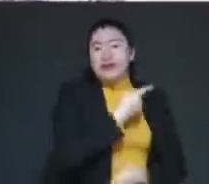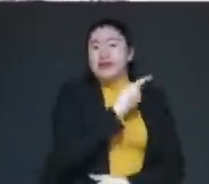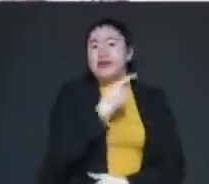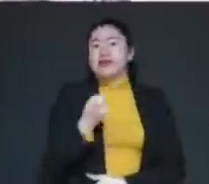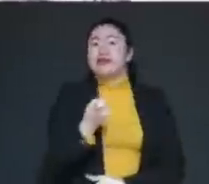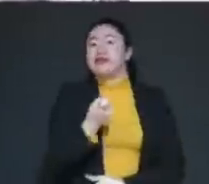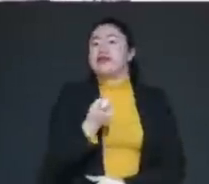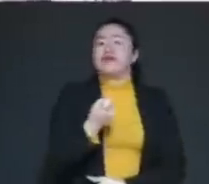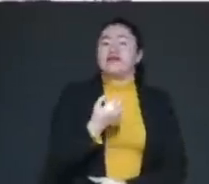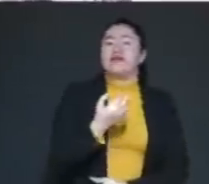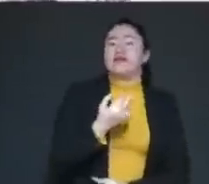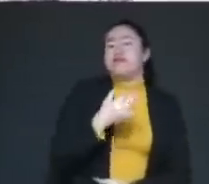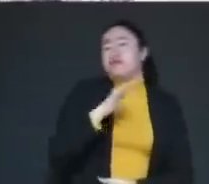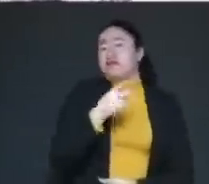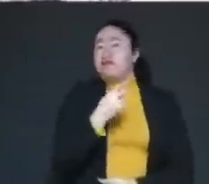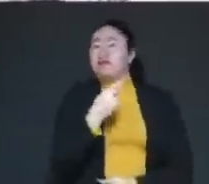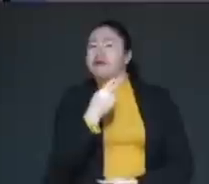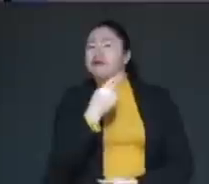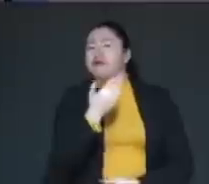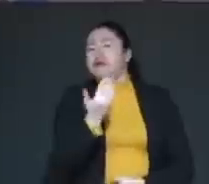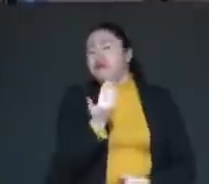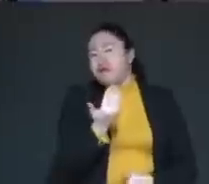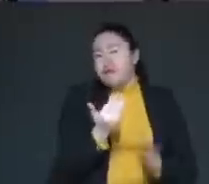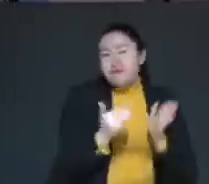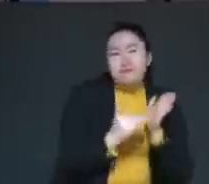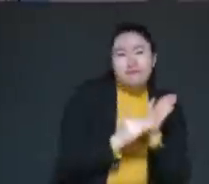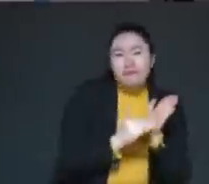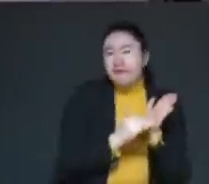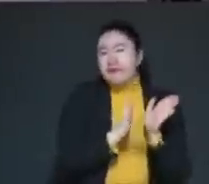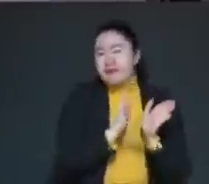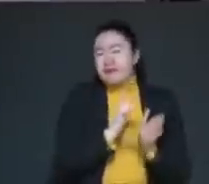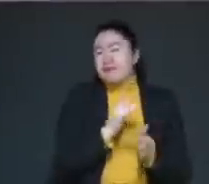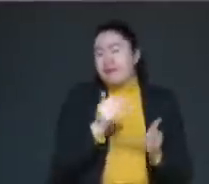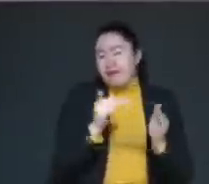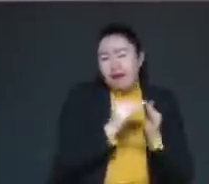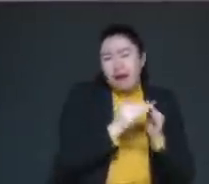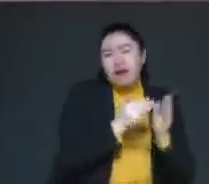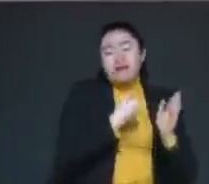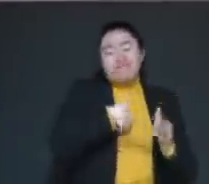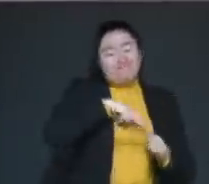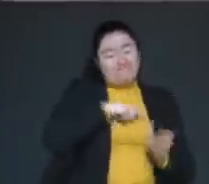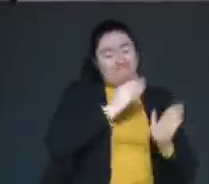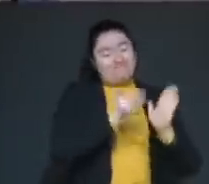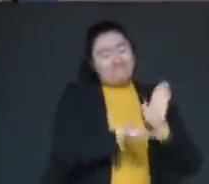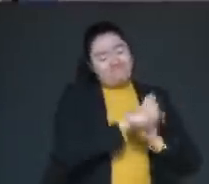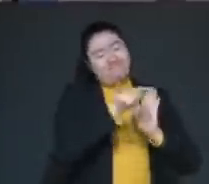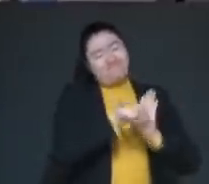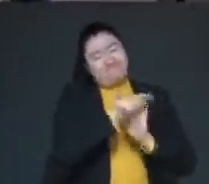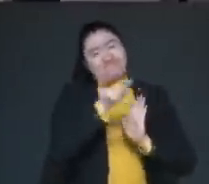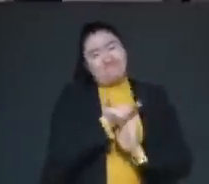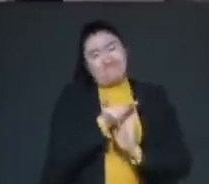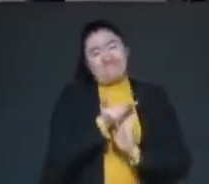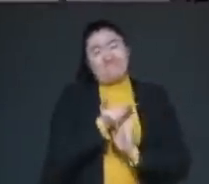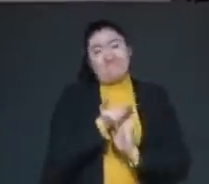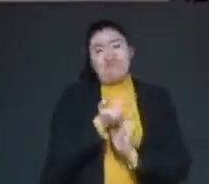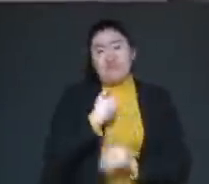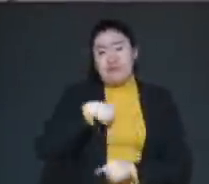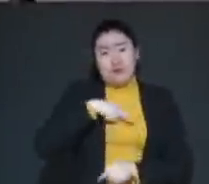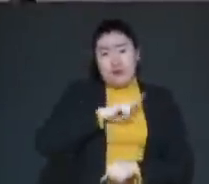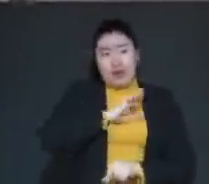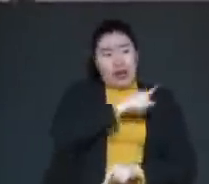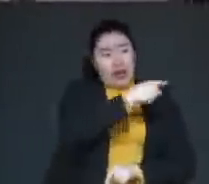tenemos que reconstruir y lo estamos haciendo sin crédito como en su momento se hizo.